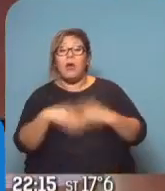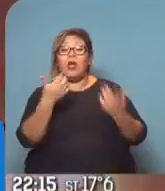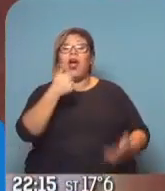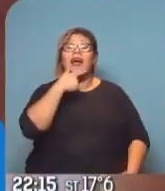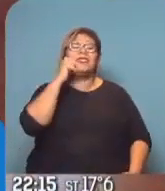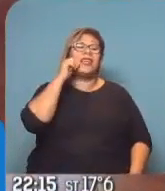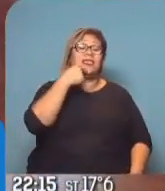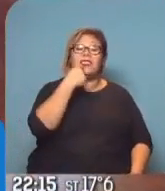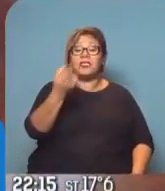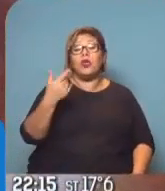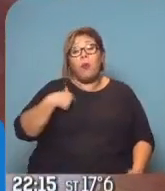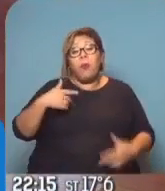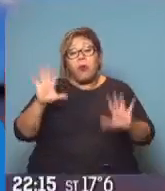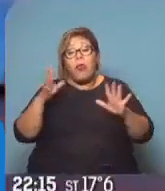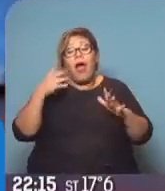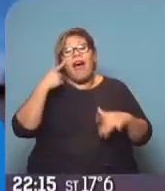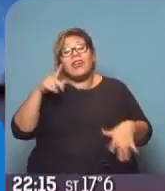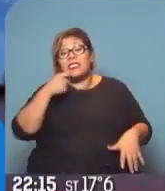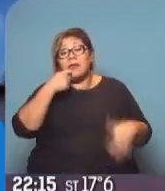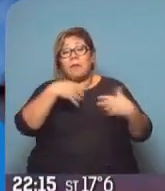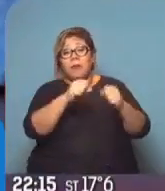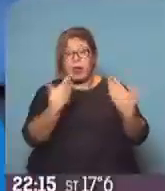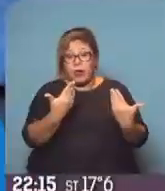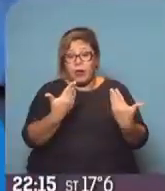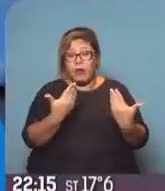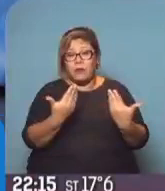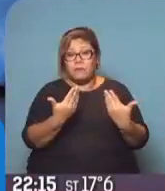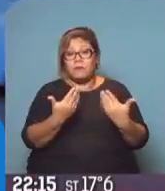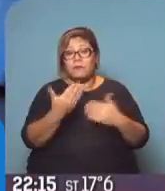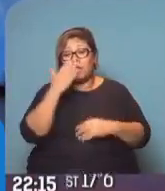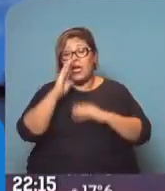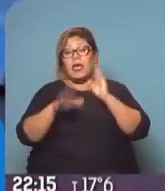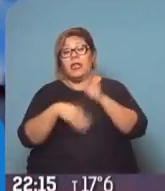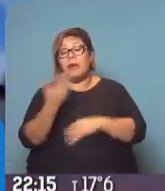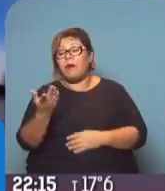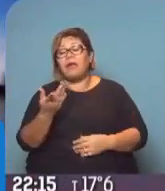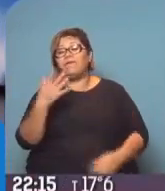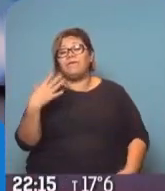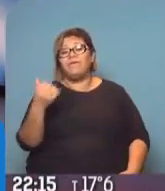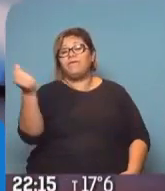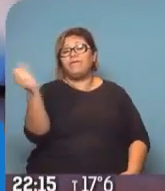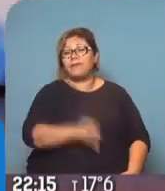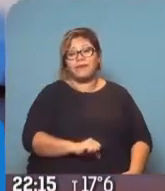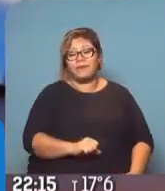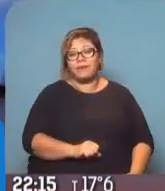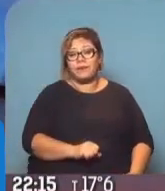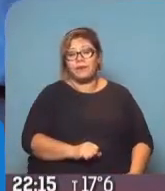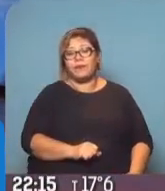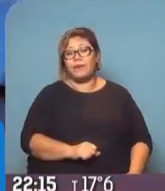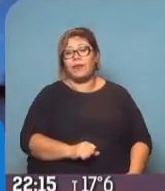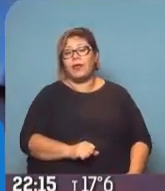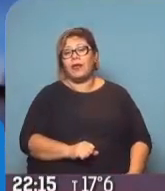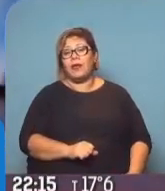media clave, déjame ver que trato de conseguirla. Y después le dice, al final no la pude conseguir, no tuve suerte. Pero